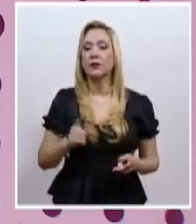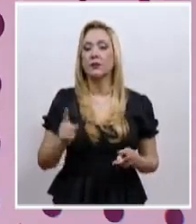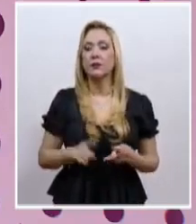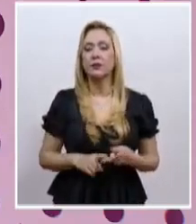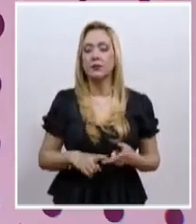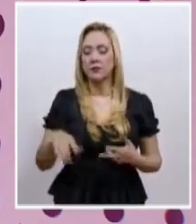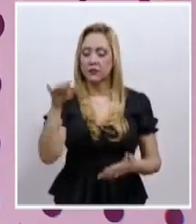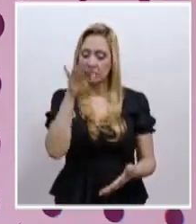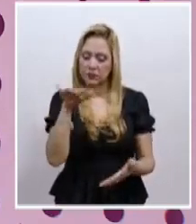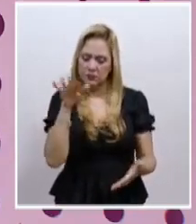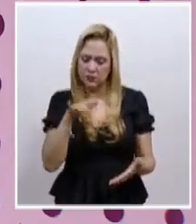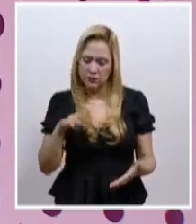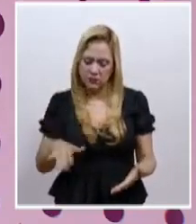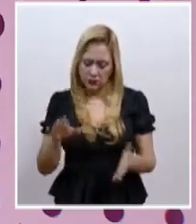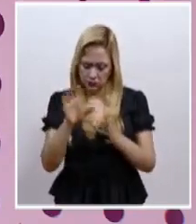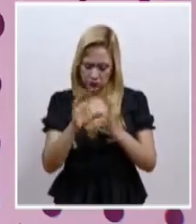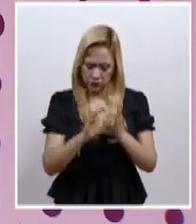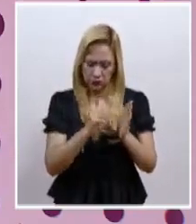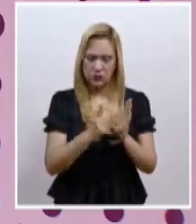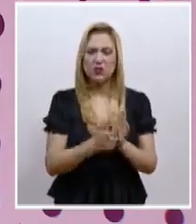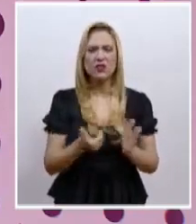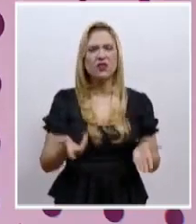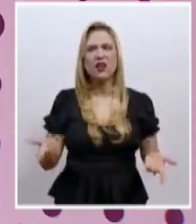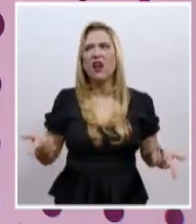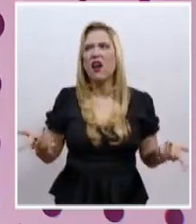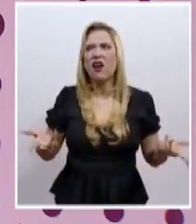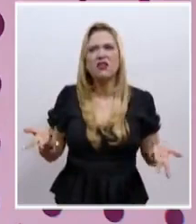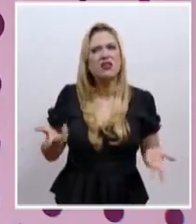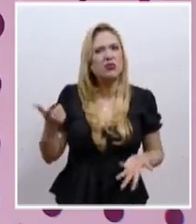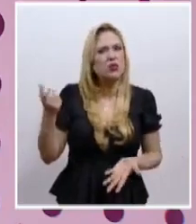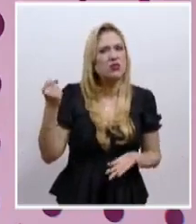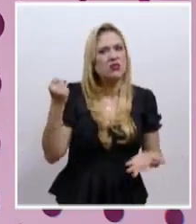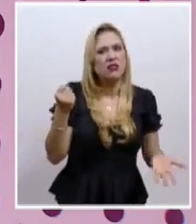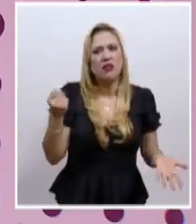la lectura de la propia Constitución y decir, ¿y qué se hace con el dinero, no?